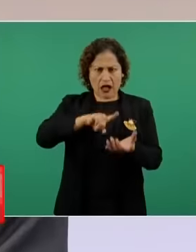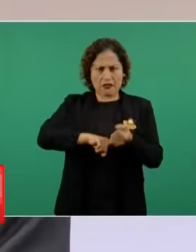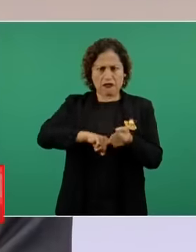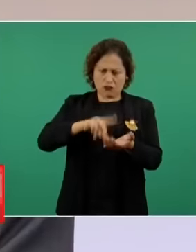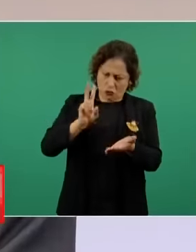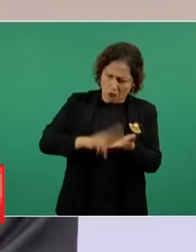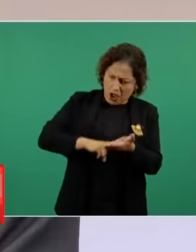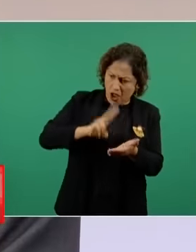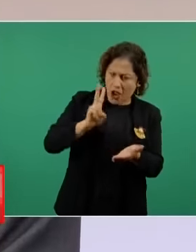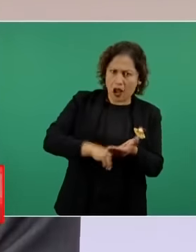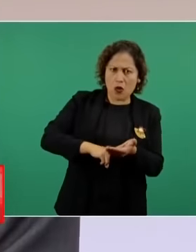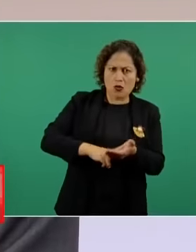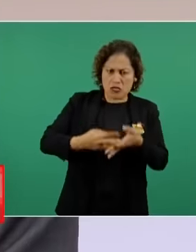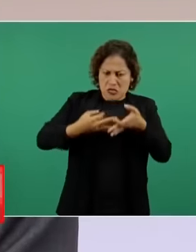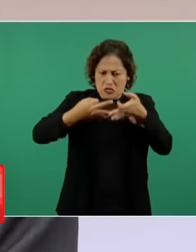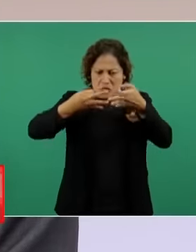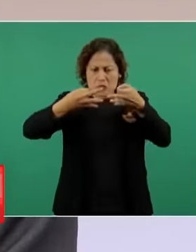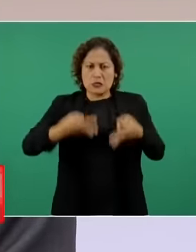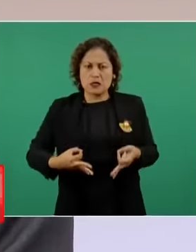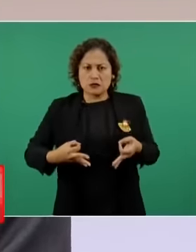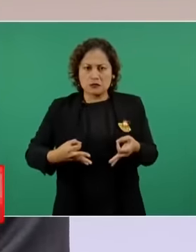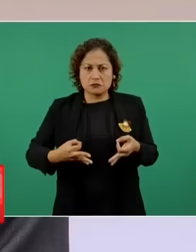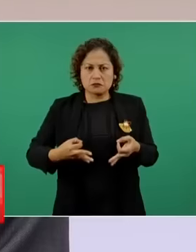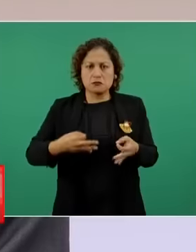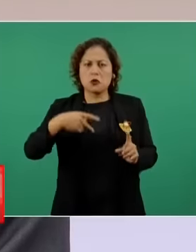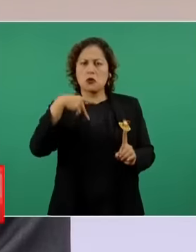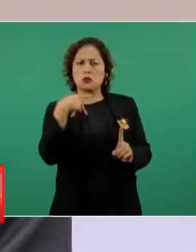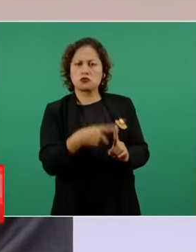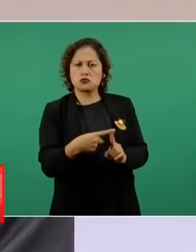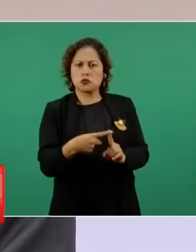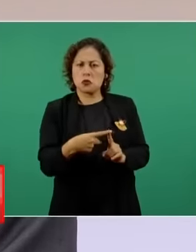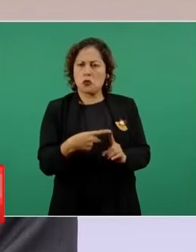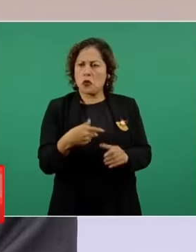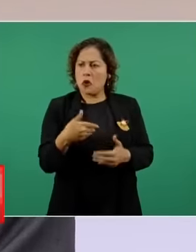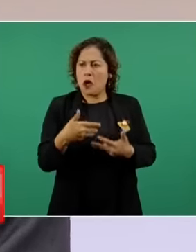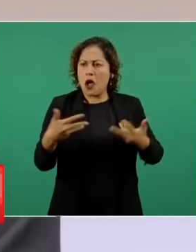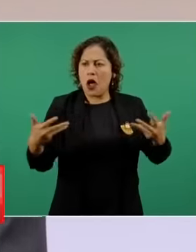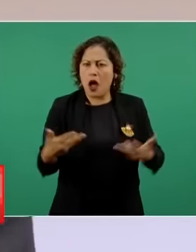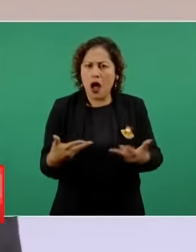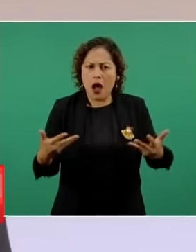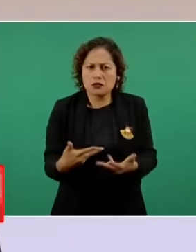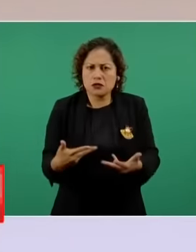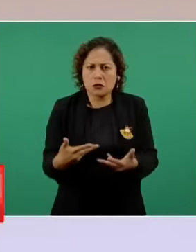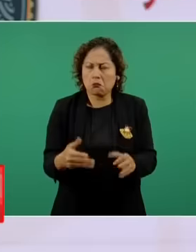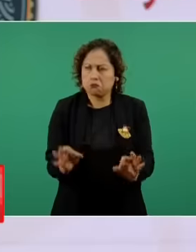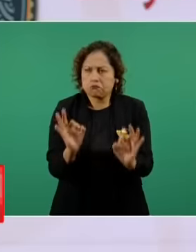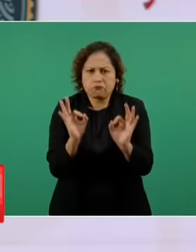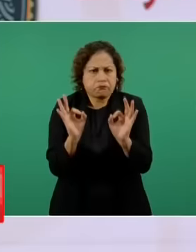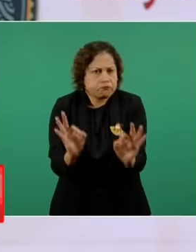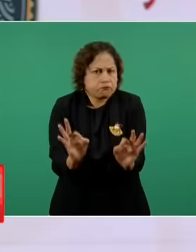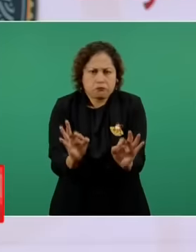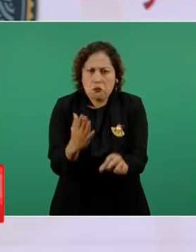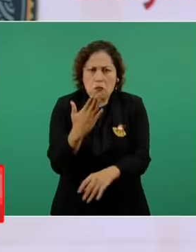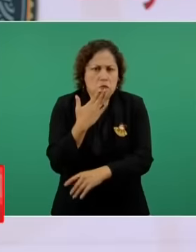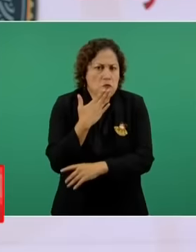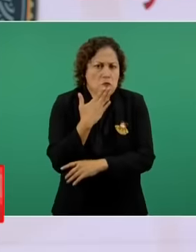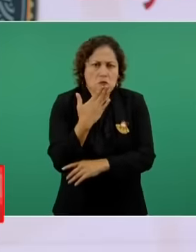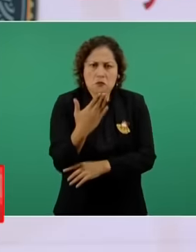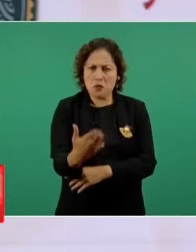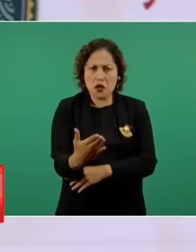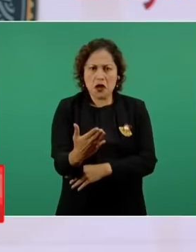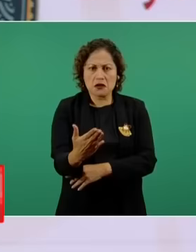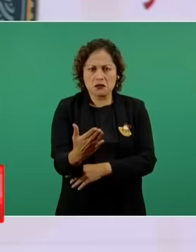valores había hecho lo correcto y lo que era necesario para el